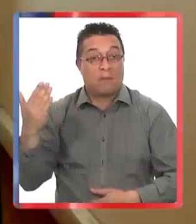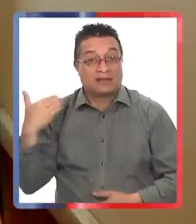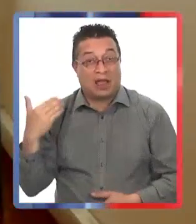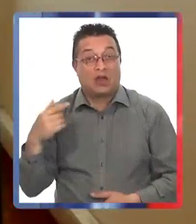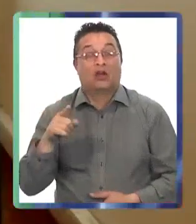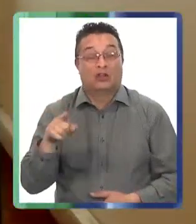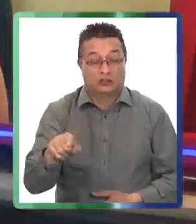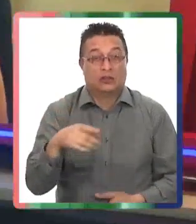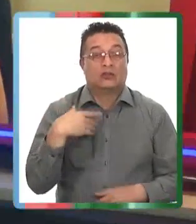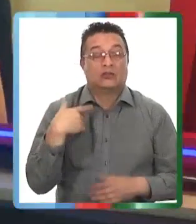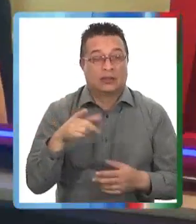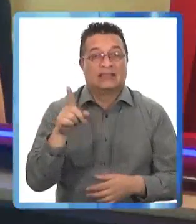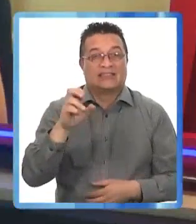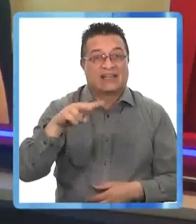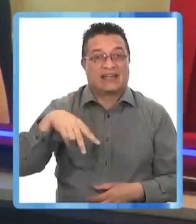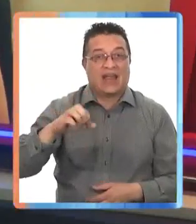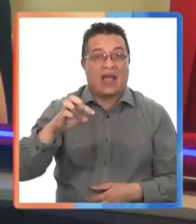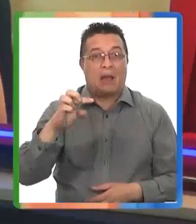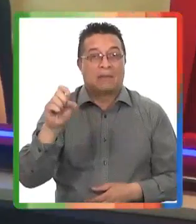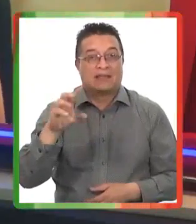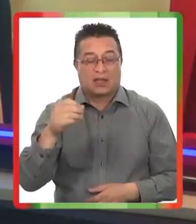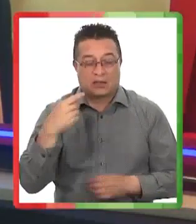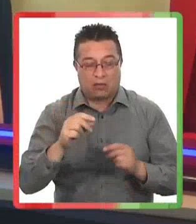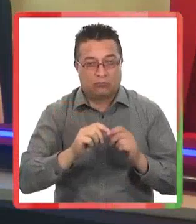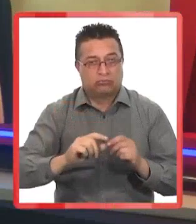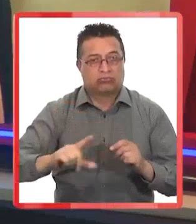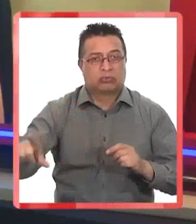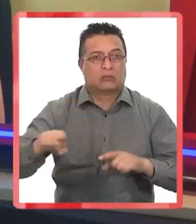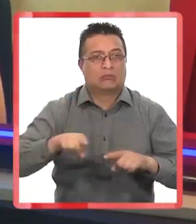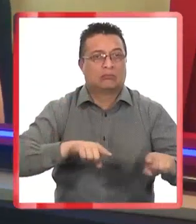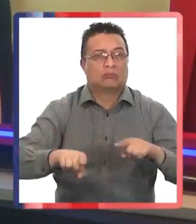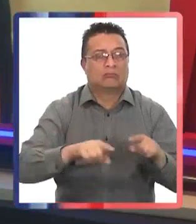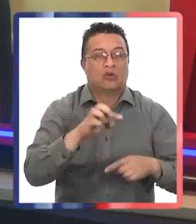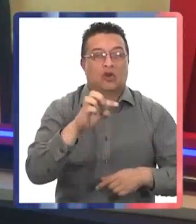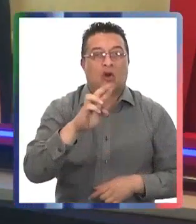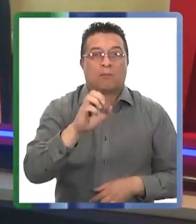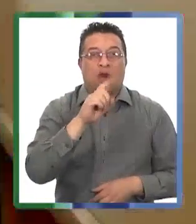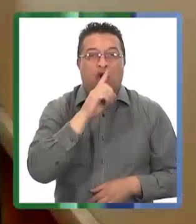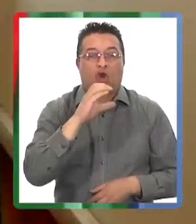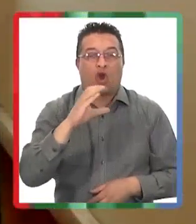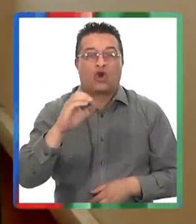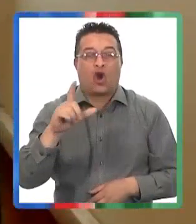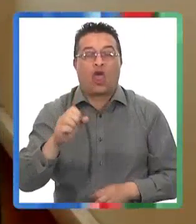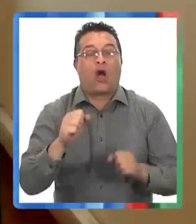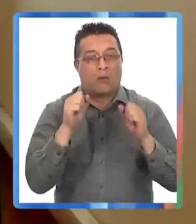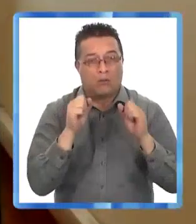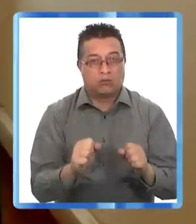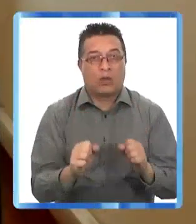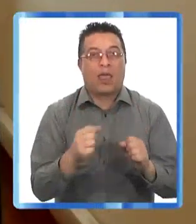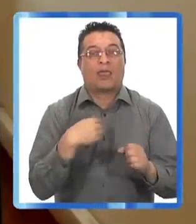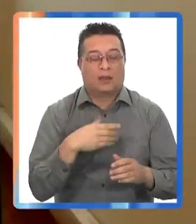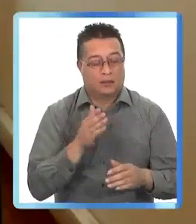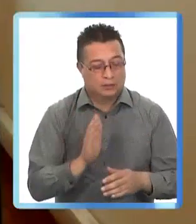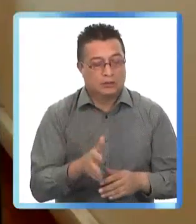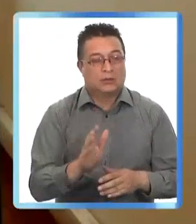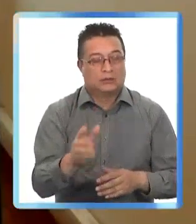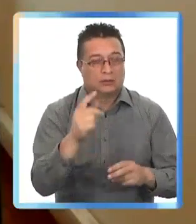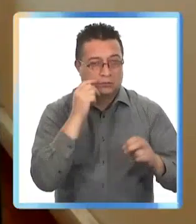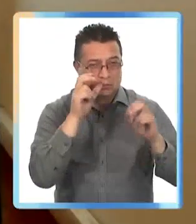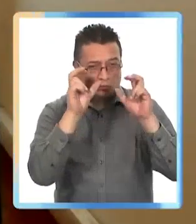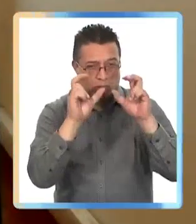Cernapesca han ido activando un conjunto de protocolos, ¿cierto?, para estar permanentemente en fiscalización,